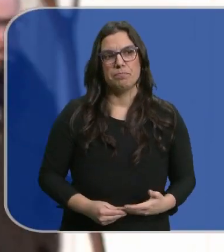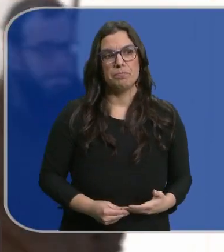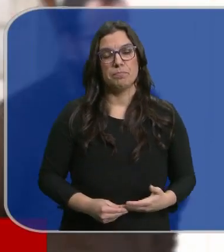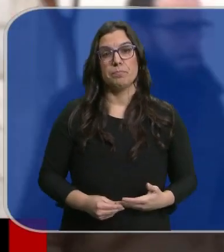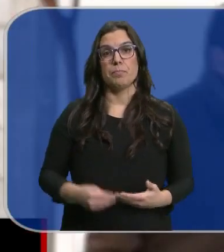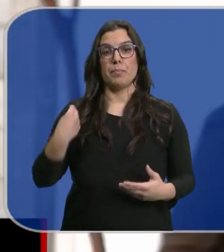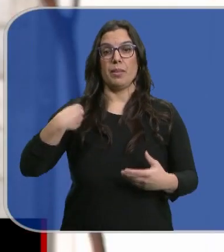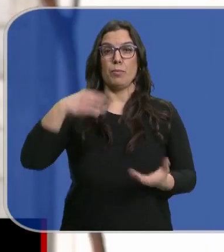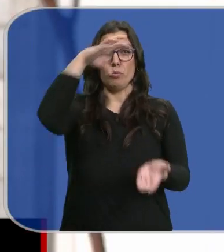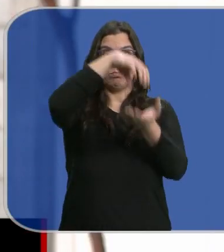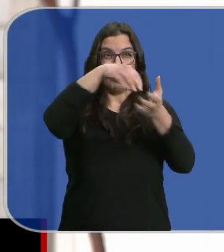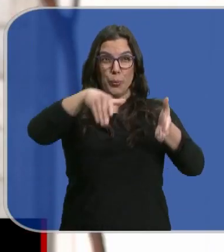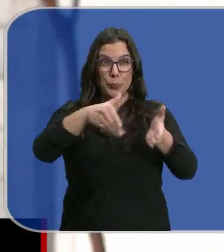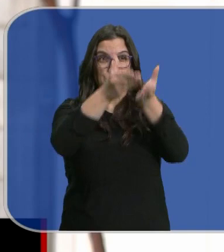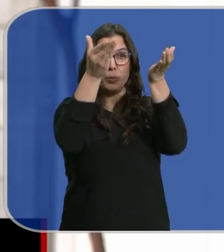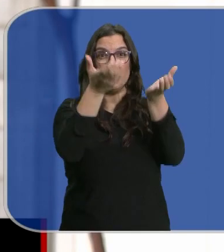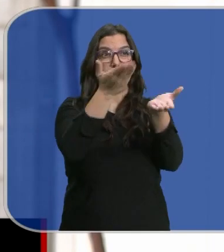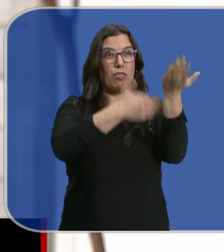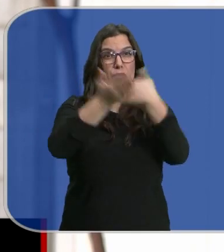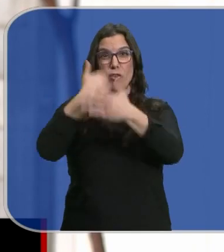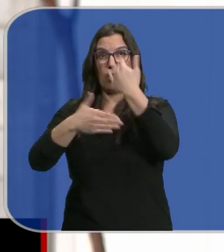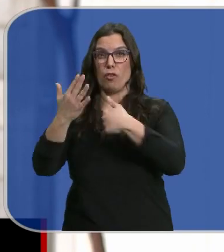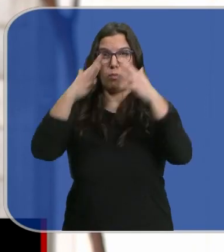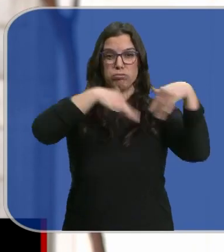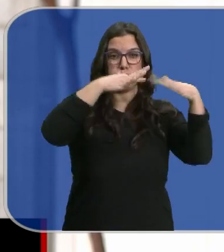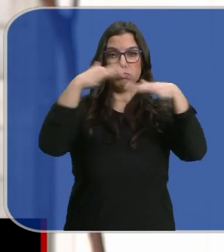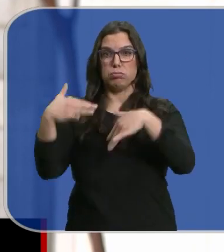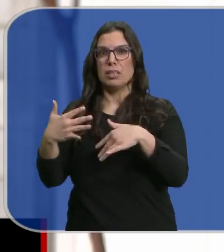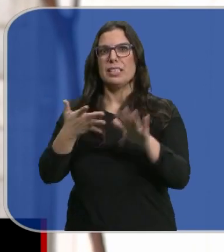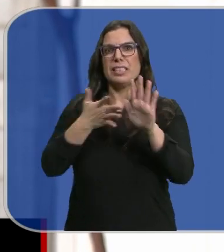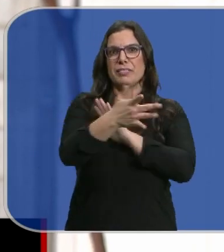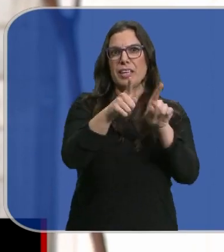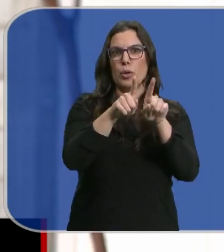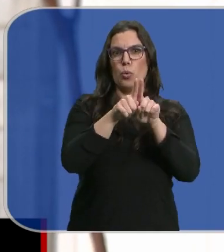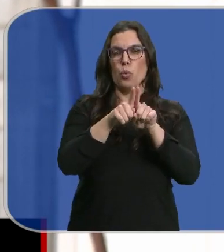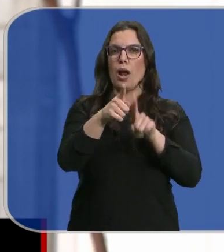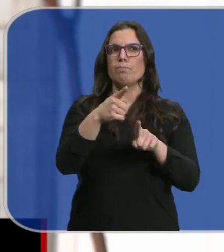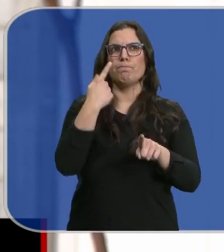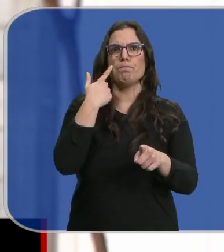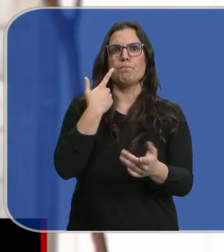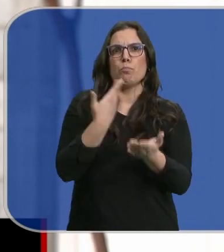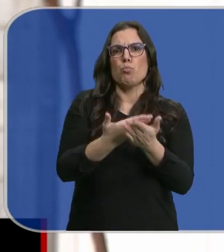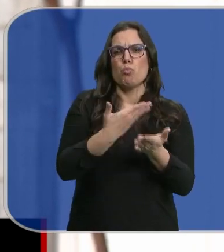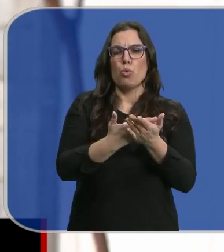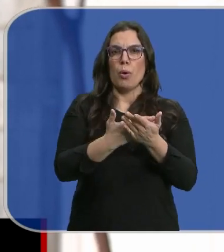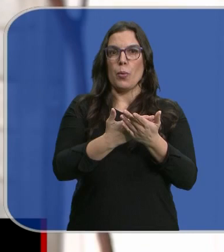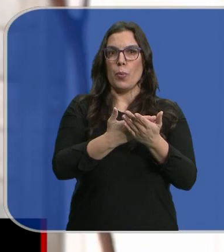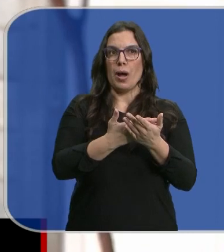La destrucción indiscriminada pues supone destruir unos testimonios que son muy importantes para la